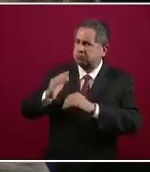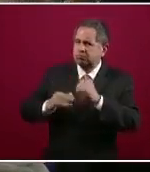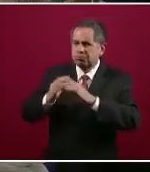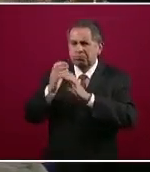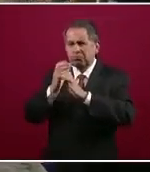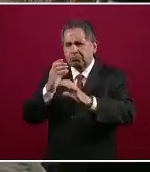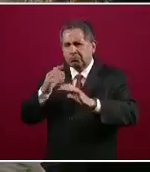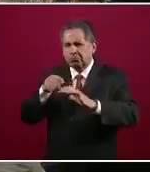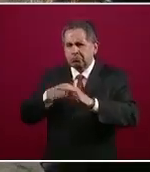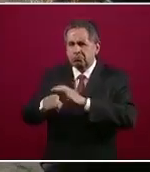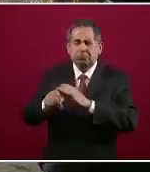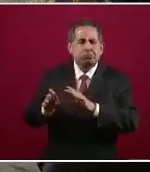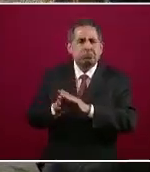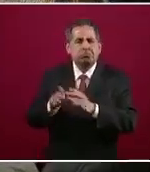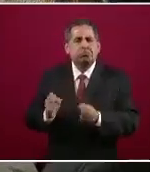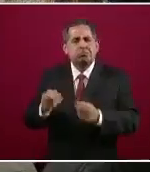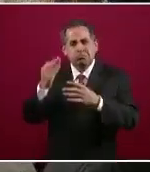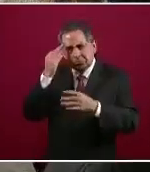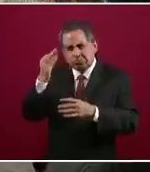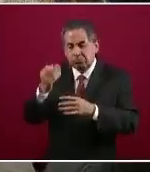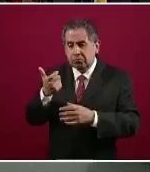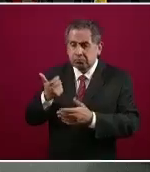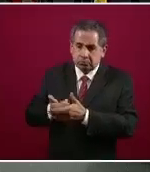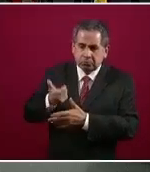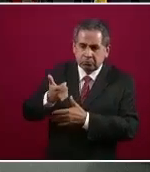túnel, cuánto costó